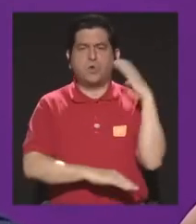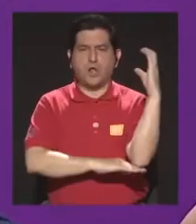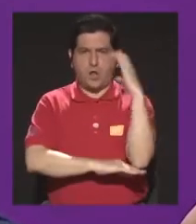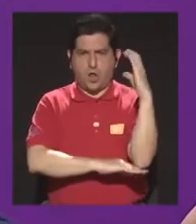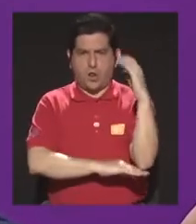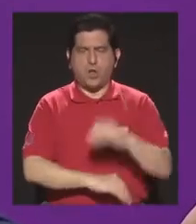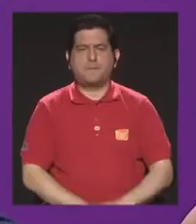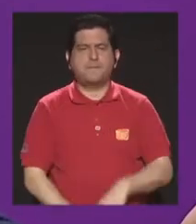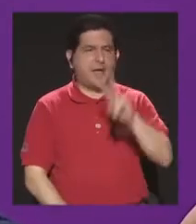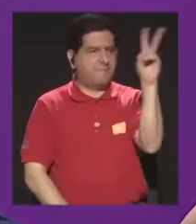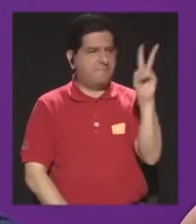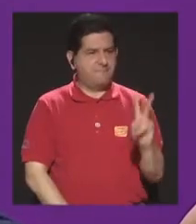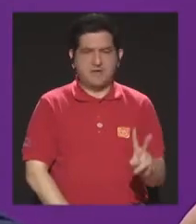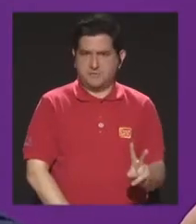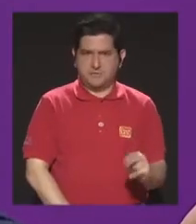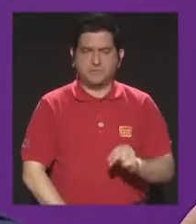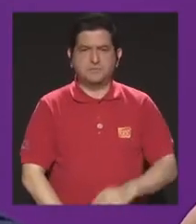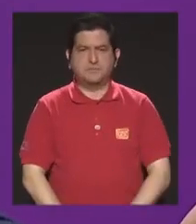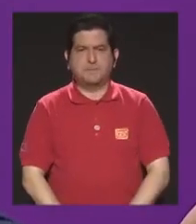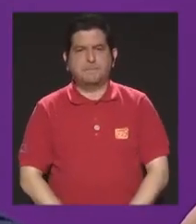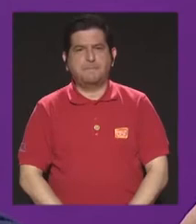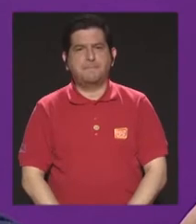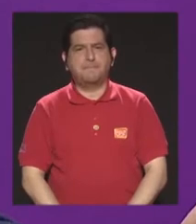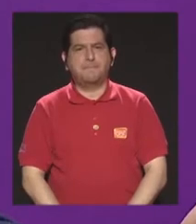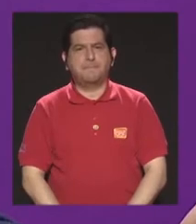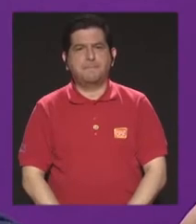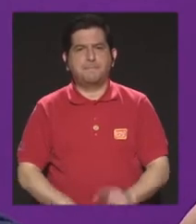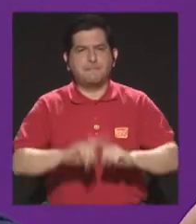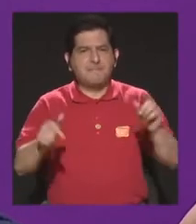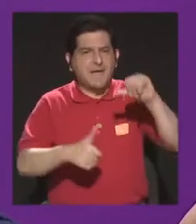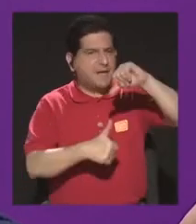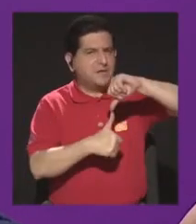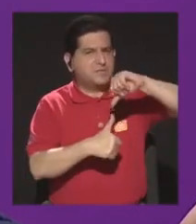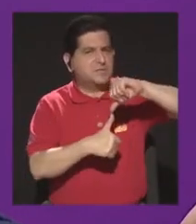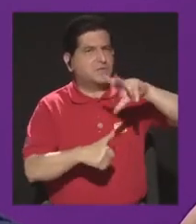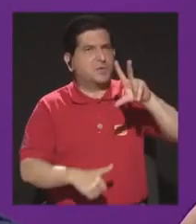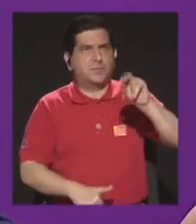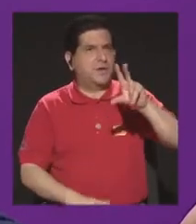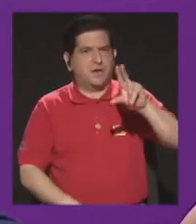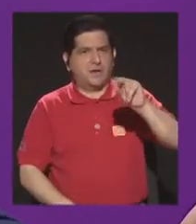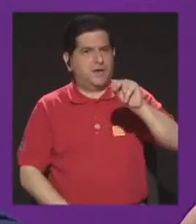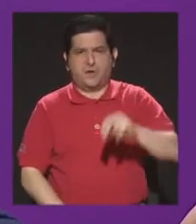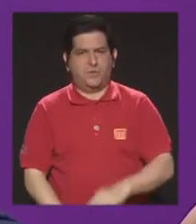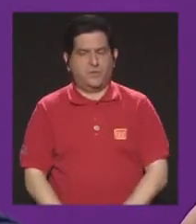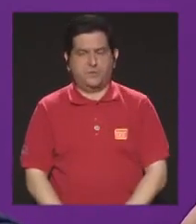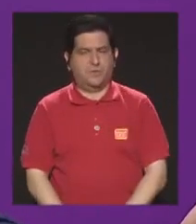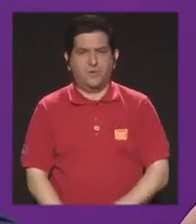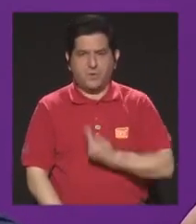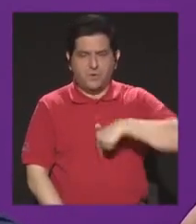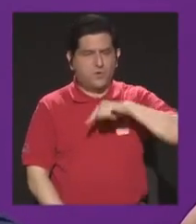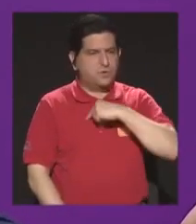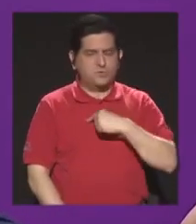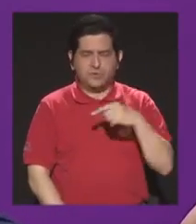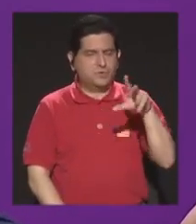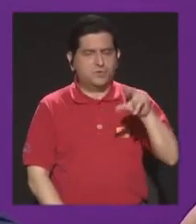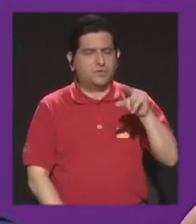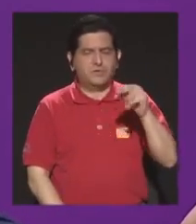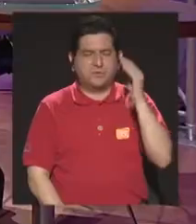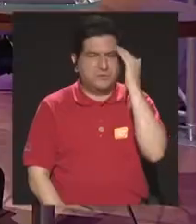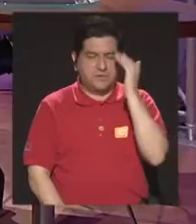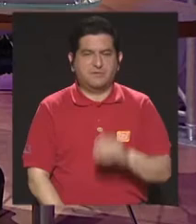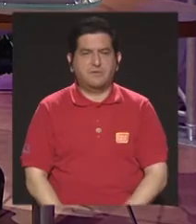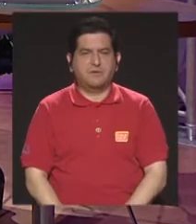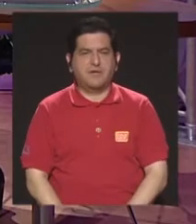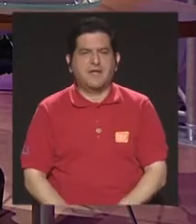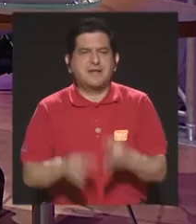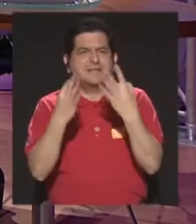Colombia, Venezuela, pero en Centroamérica no hemos interactuado con ninguna otra ciudad. Hubo como